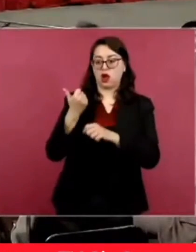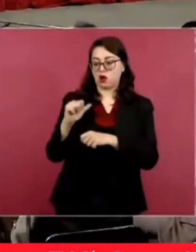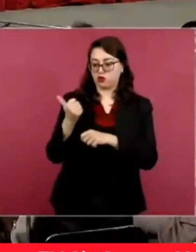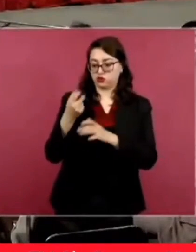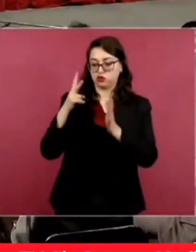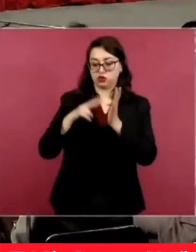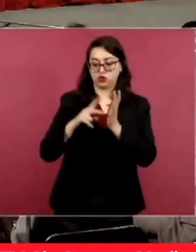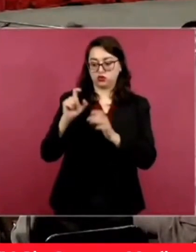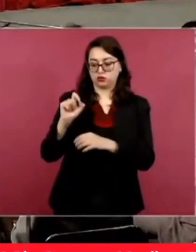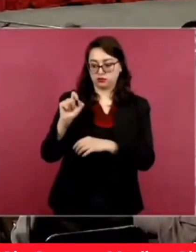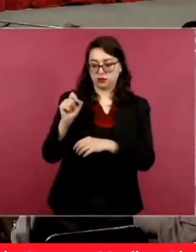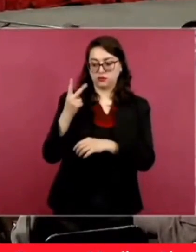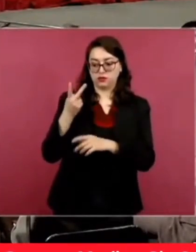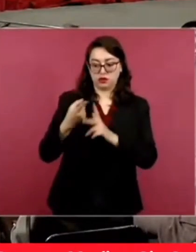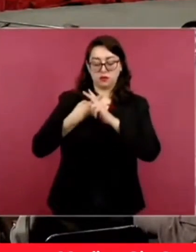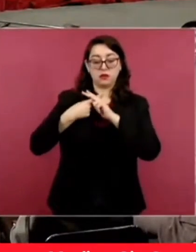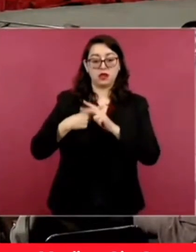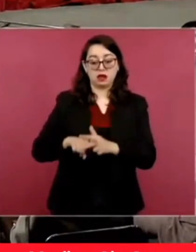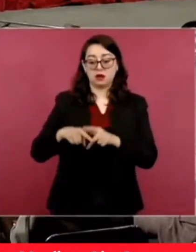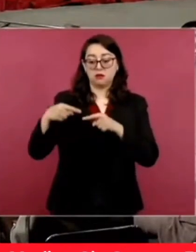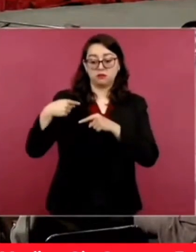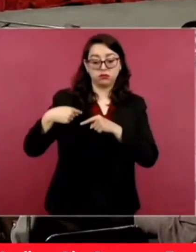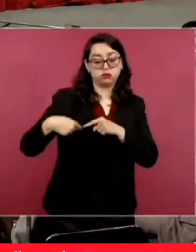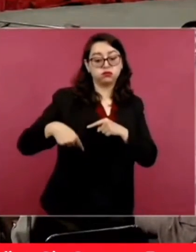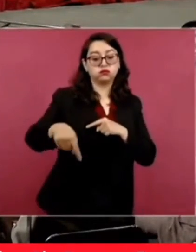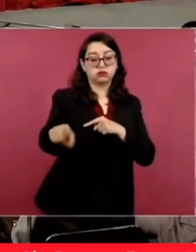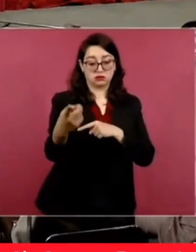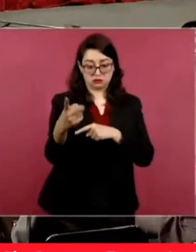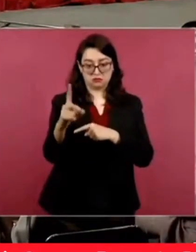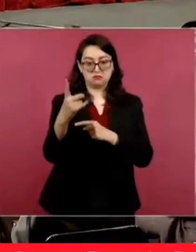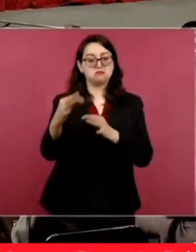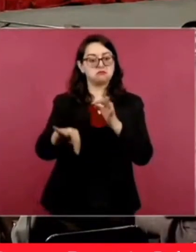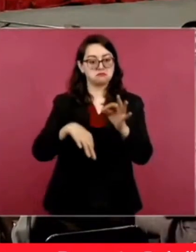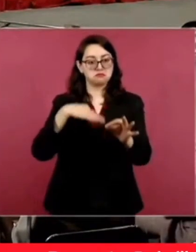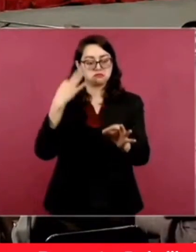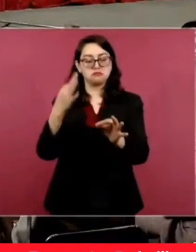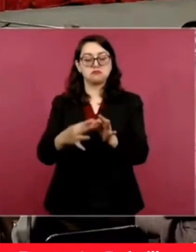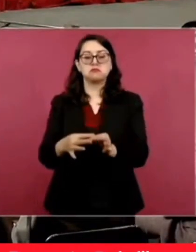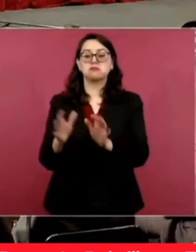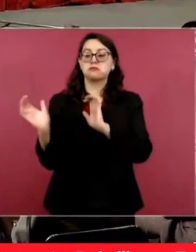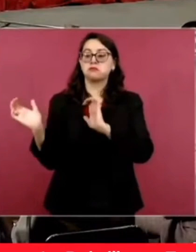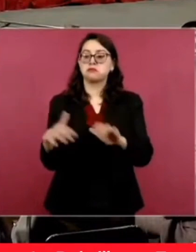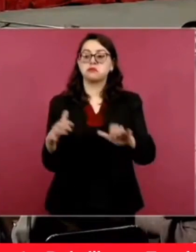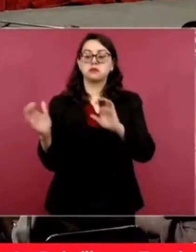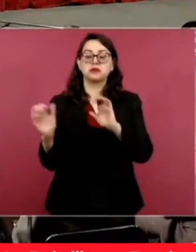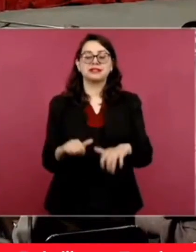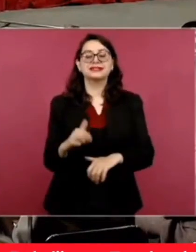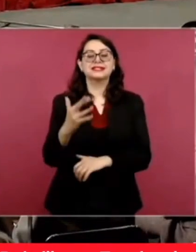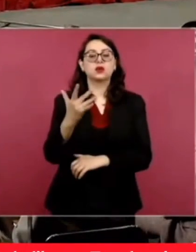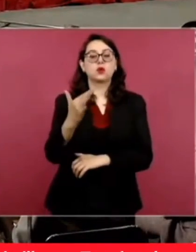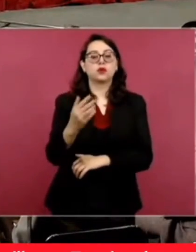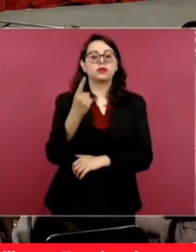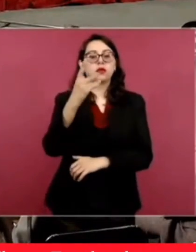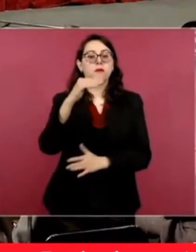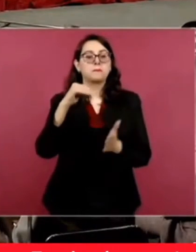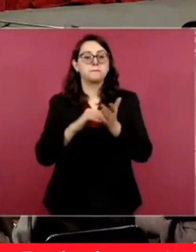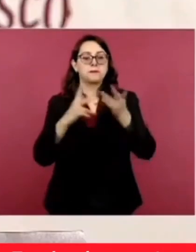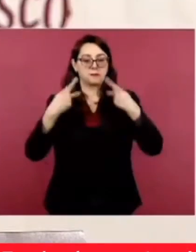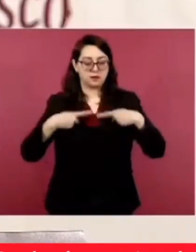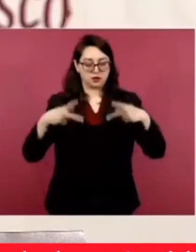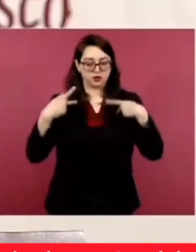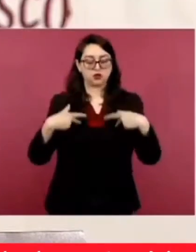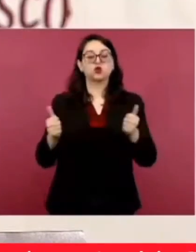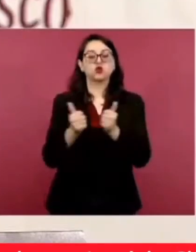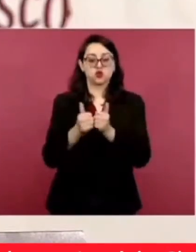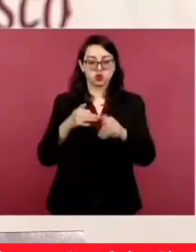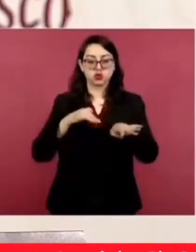acabando en diciembre de este año. Hemos generado empleos por más de 51,000 efectivos y actualmente